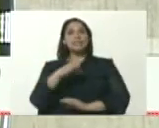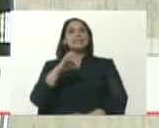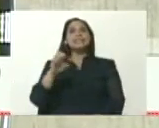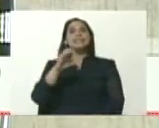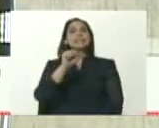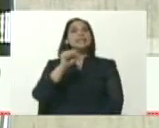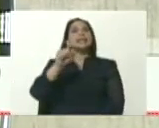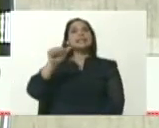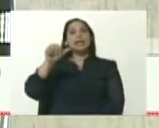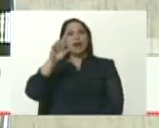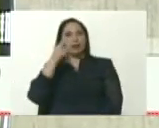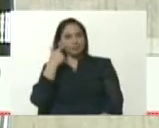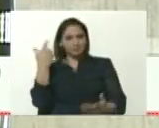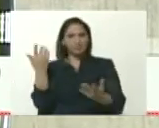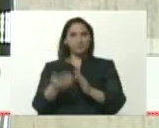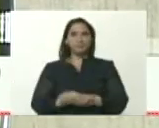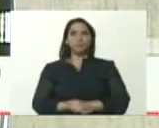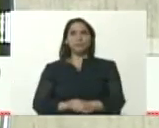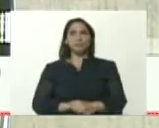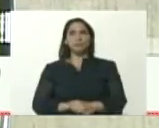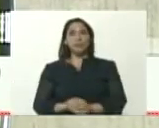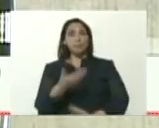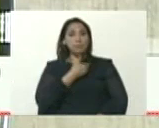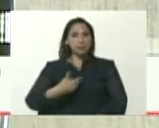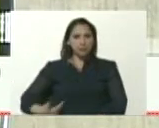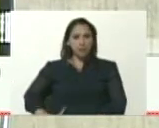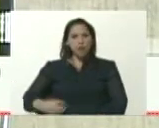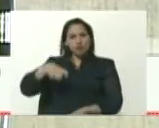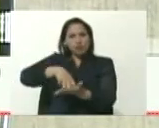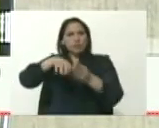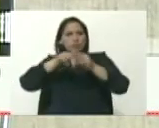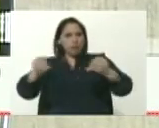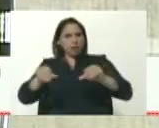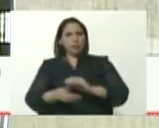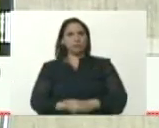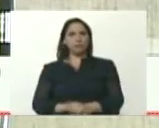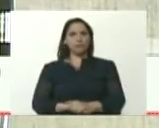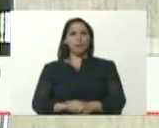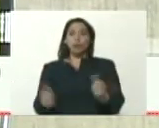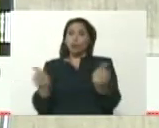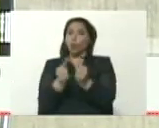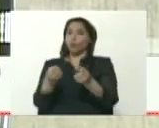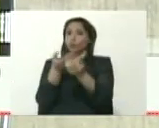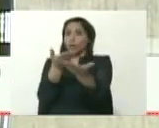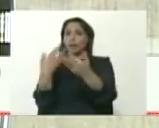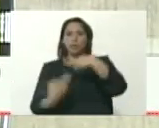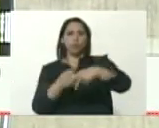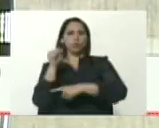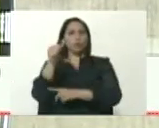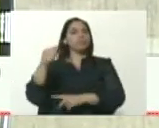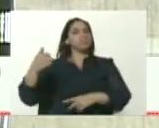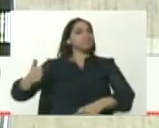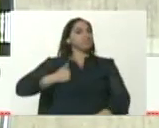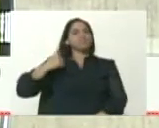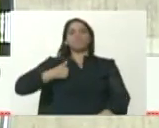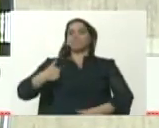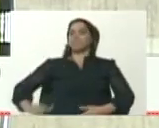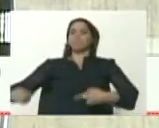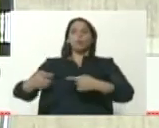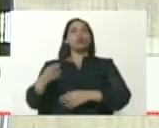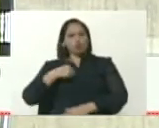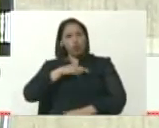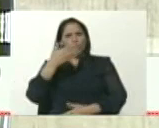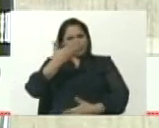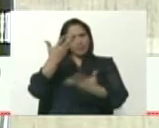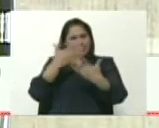me dice, arroba César Chirino. Presidente, rodilla en tierra. Con usted y la revolución para lo que salga. Quiero que me